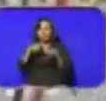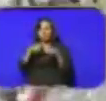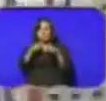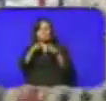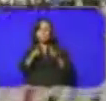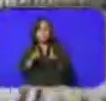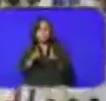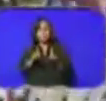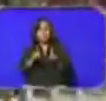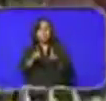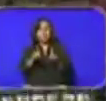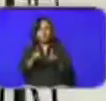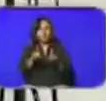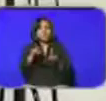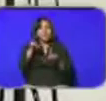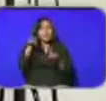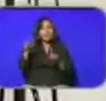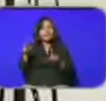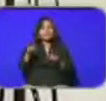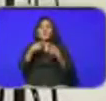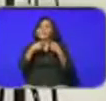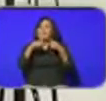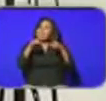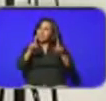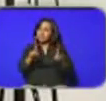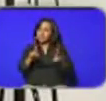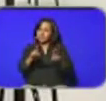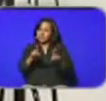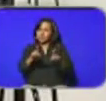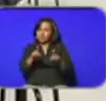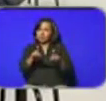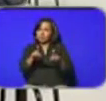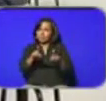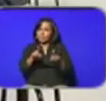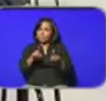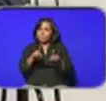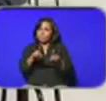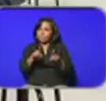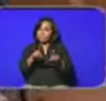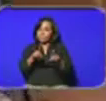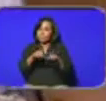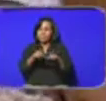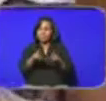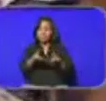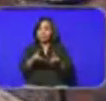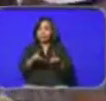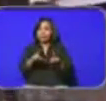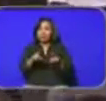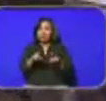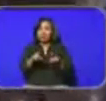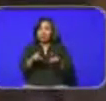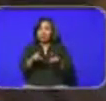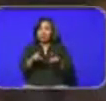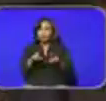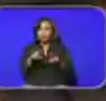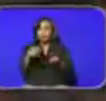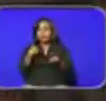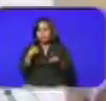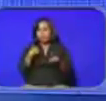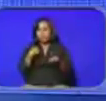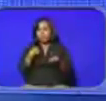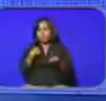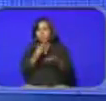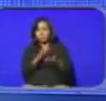sociopolítico de Singapur es totalmente distinto de Panamá, la idiosincrasia y lo demás. Sin embargo, hay elementos muy significativos de